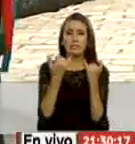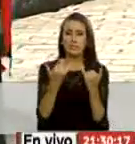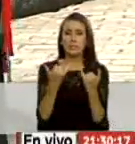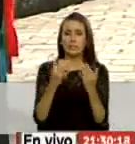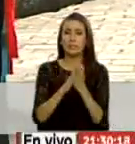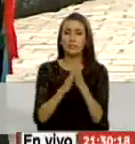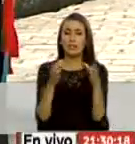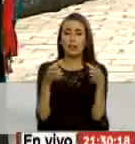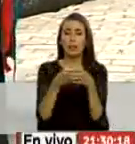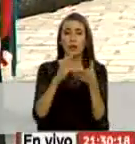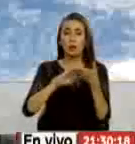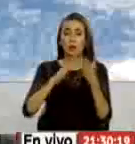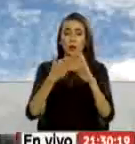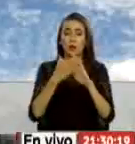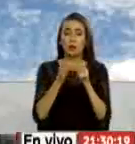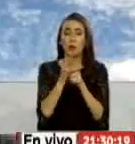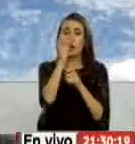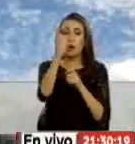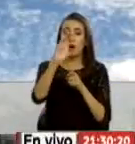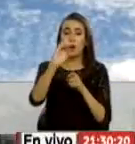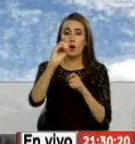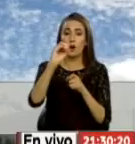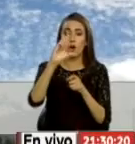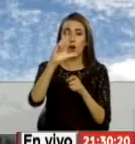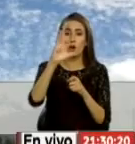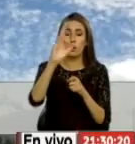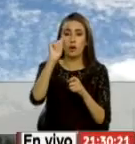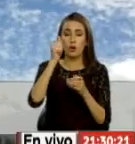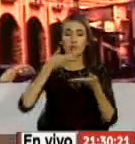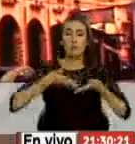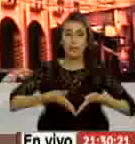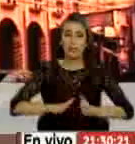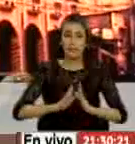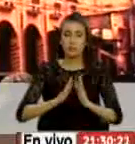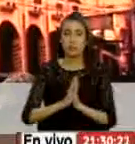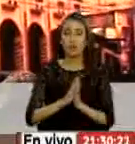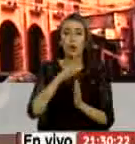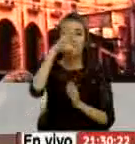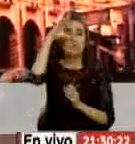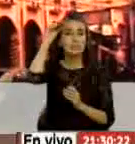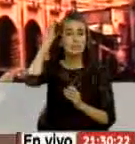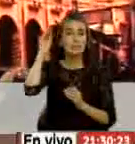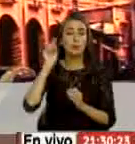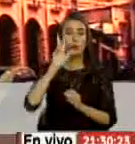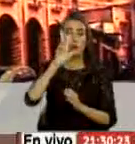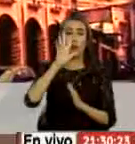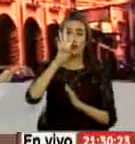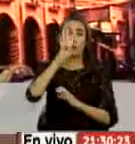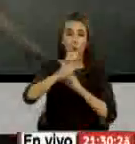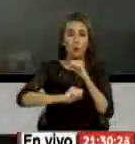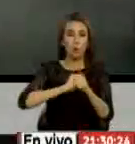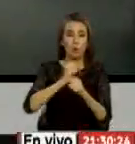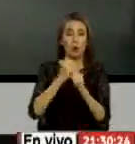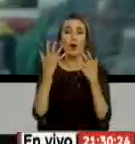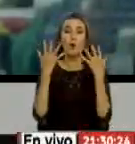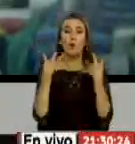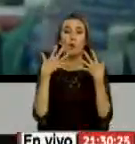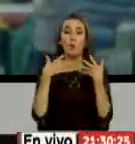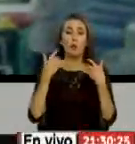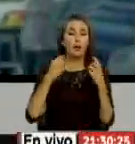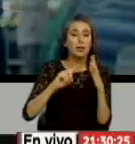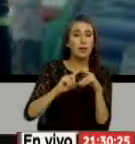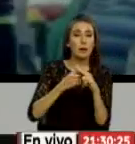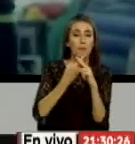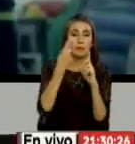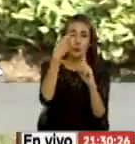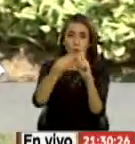Liupaxi Convalecencia del Cantón Colta de la provincia de Chimborazo, en donde nació. Pero a los 4 años fue a vivir en Guayaquil y para ayudar a su familia empezó a trabajar